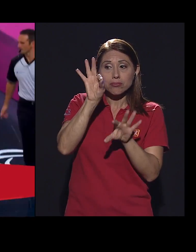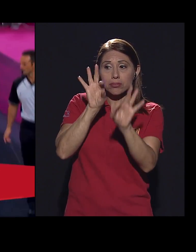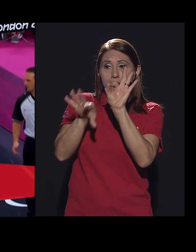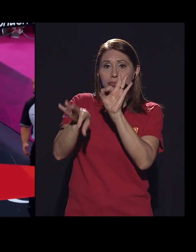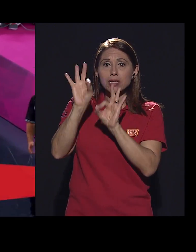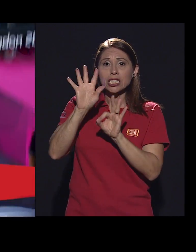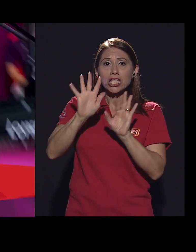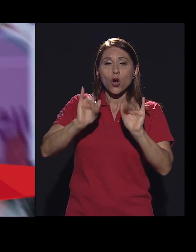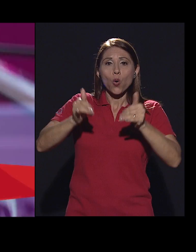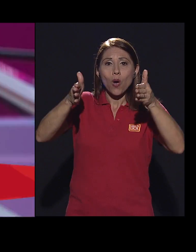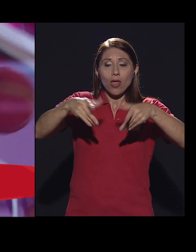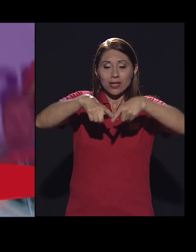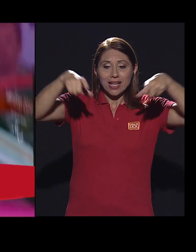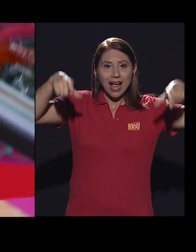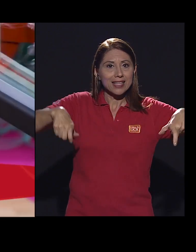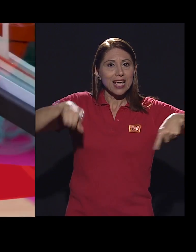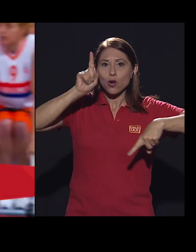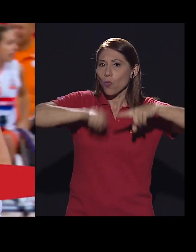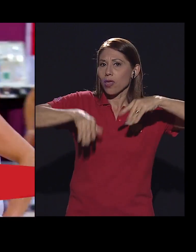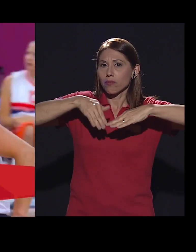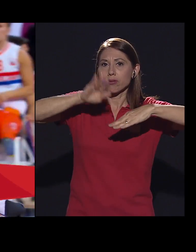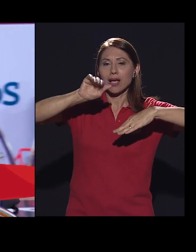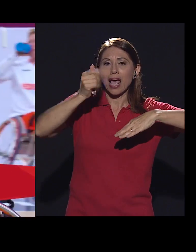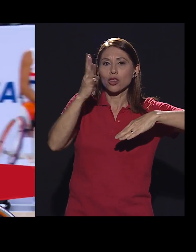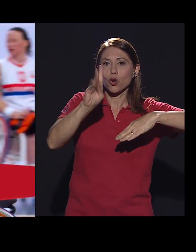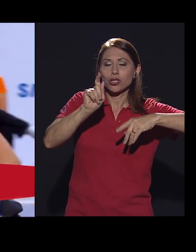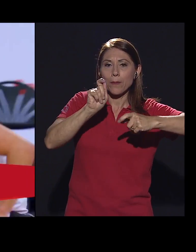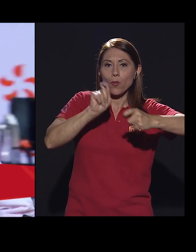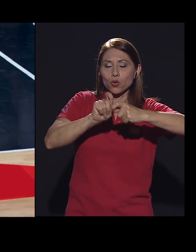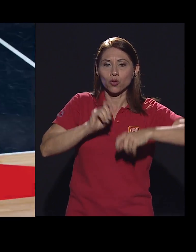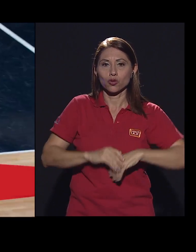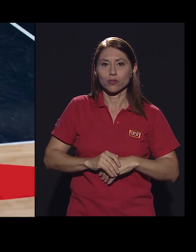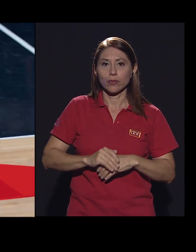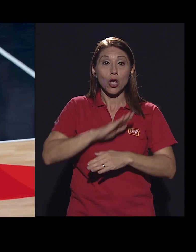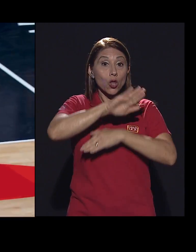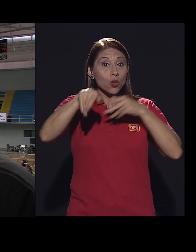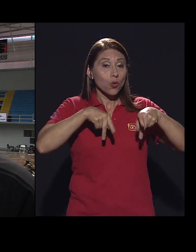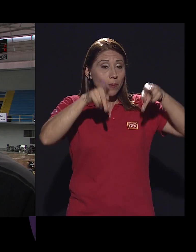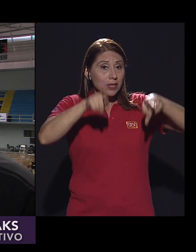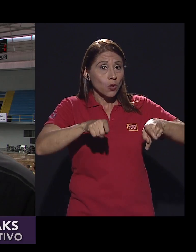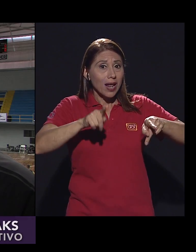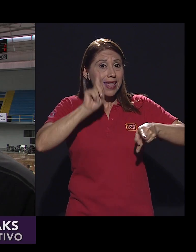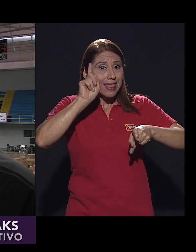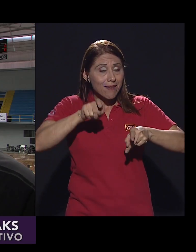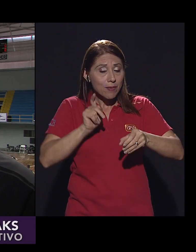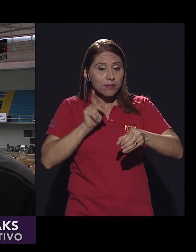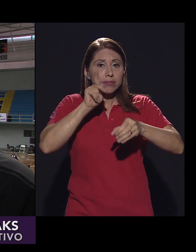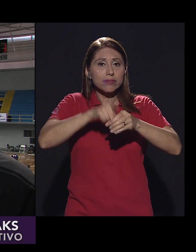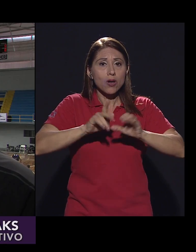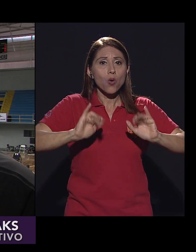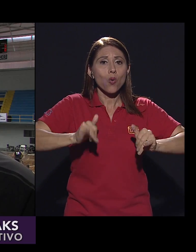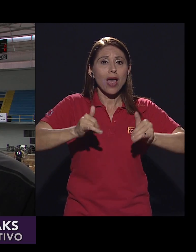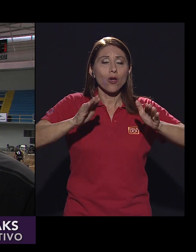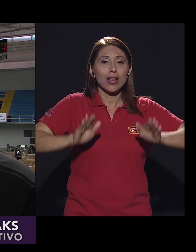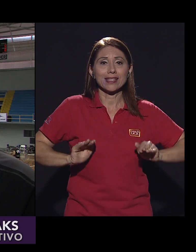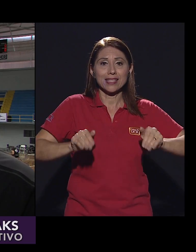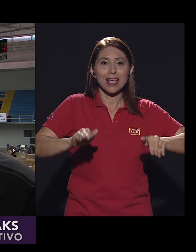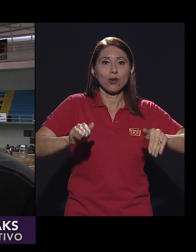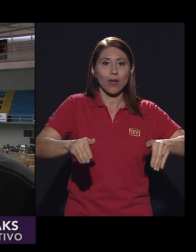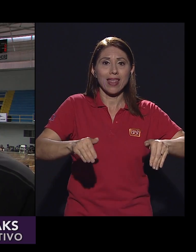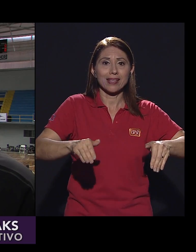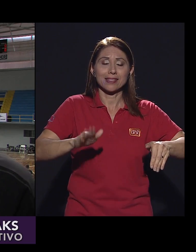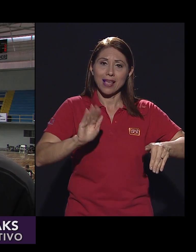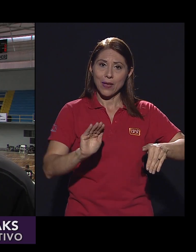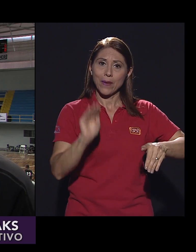5 jugadores en cancha no puede sobrepasar los 14 puntos. Todo jugador que va a jugar baloncesto en silla de ruedas tiene que estar clasificado con una